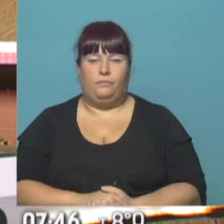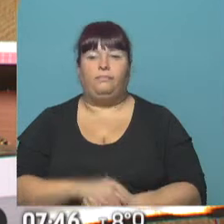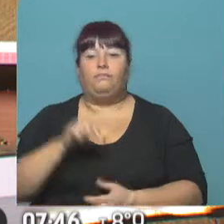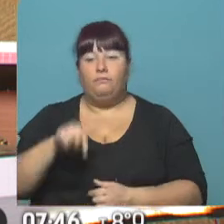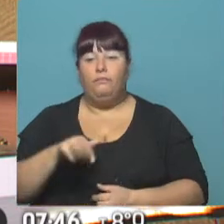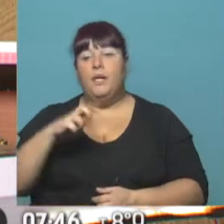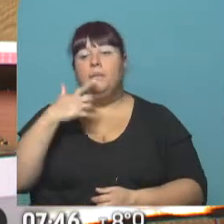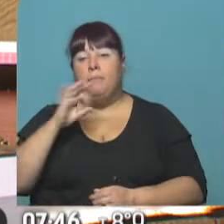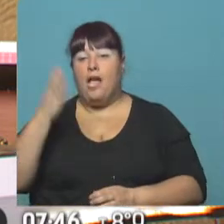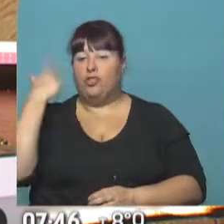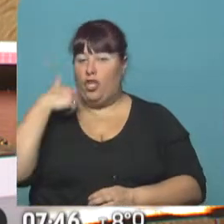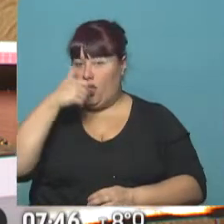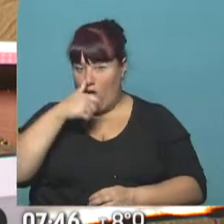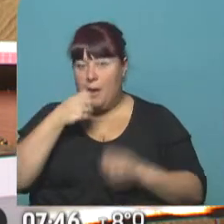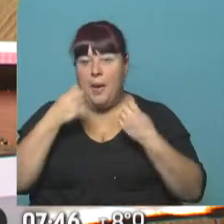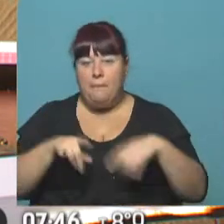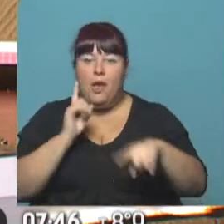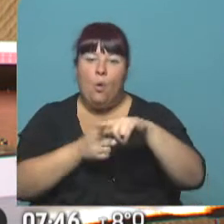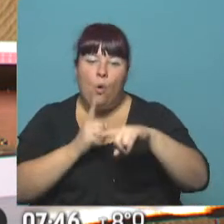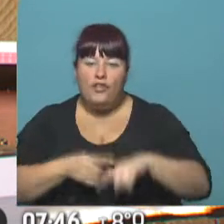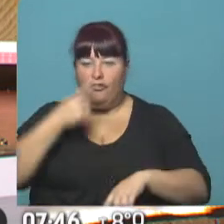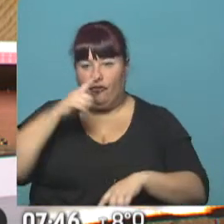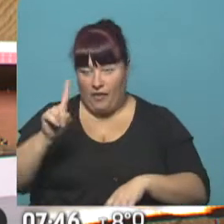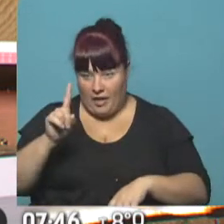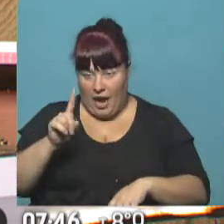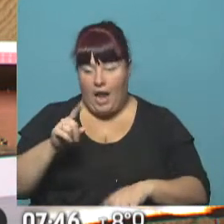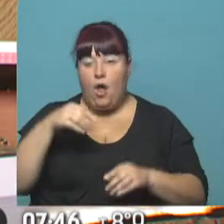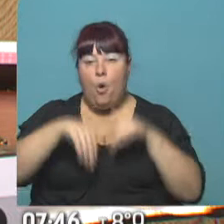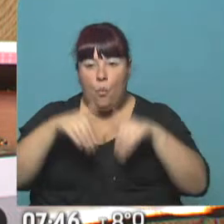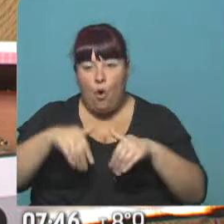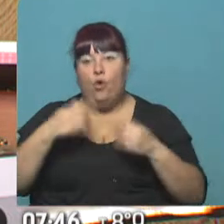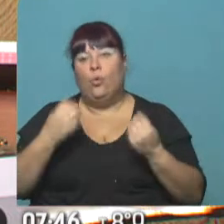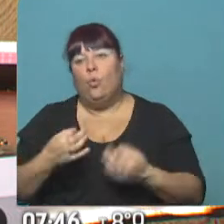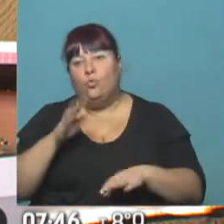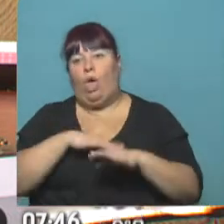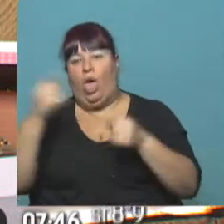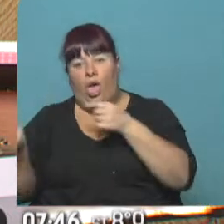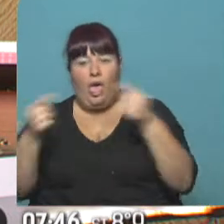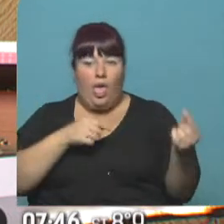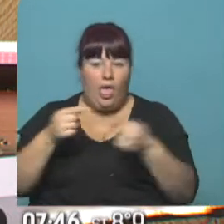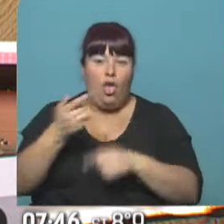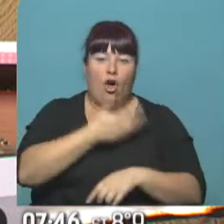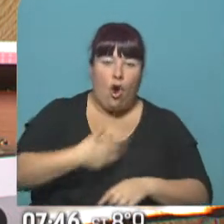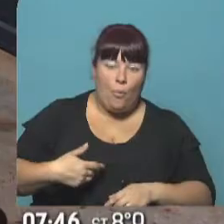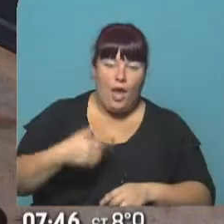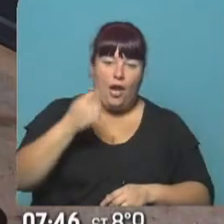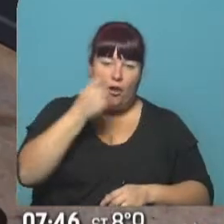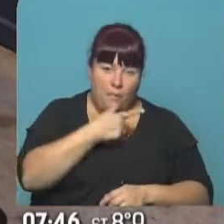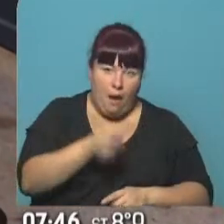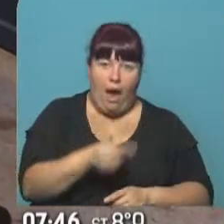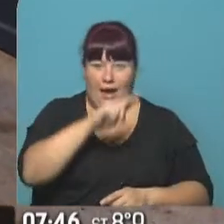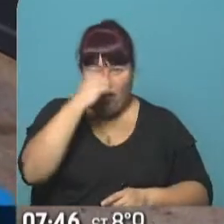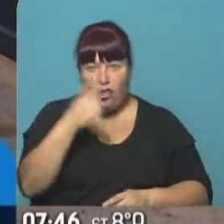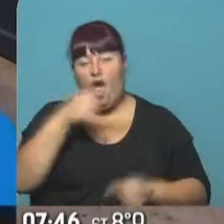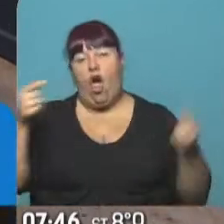Nos ocupamos del paso del pasado domingo. Comenzó el recuento definitivo de votos en medio de acusaciones entre el gobierno nacional y